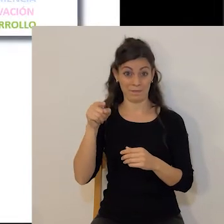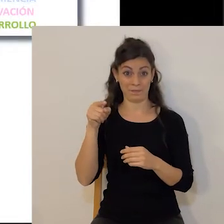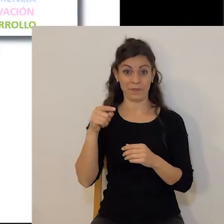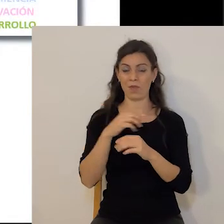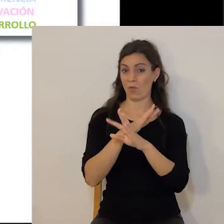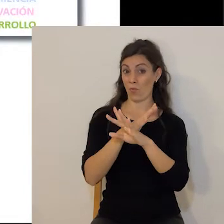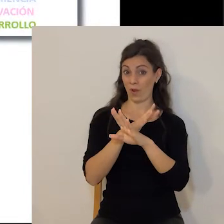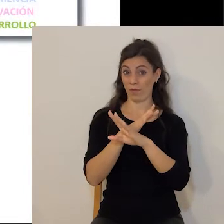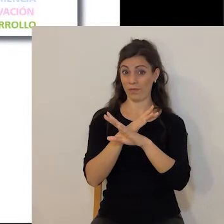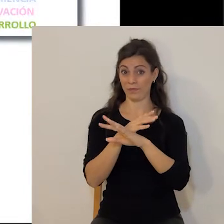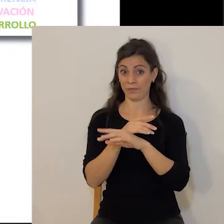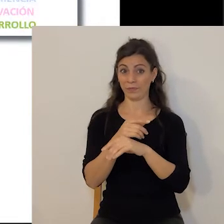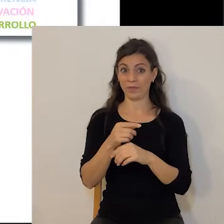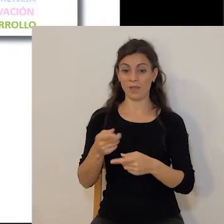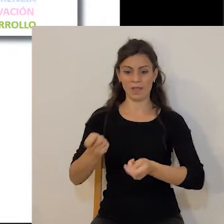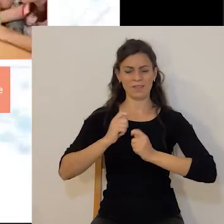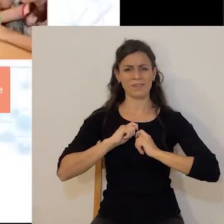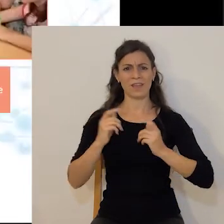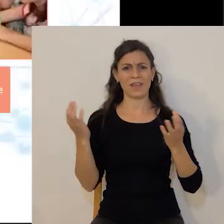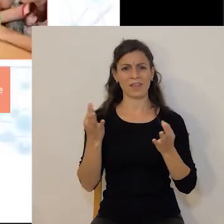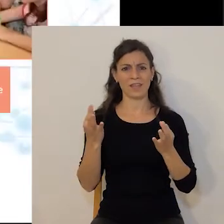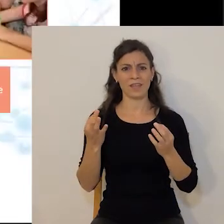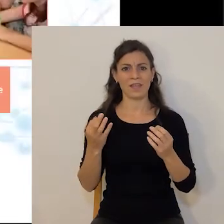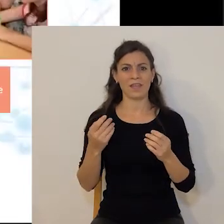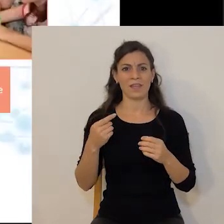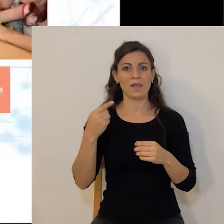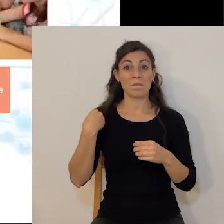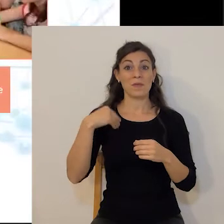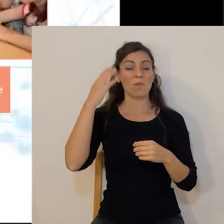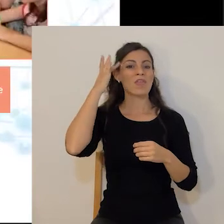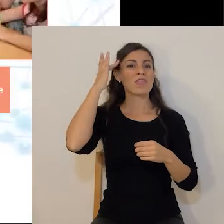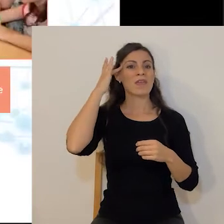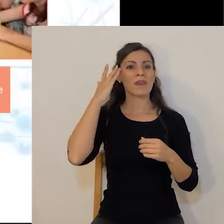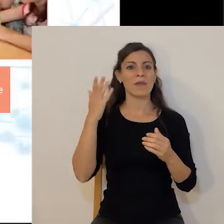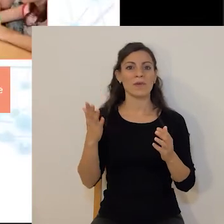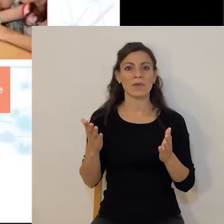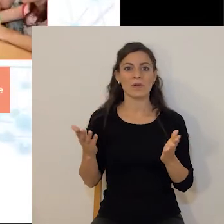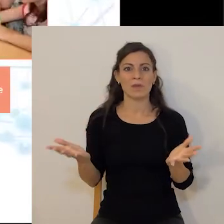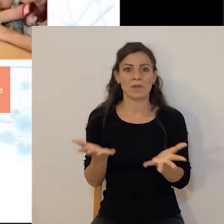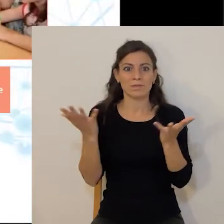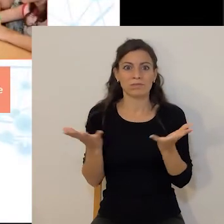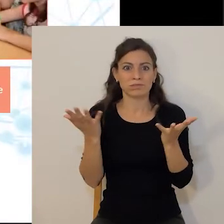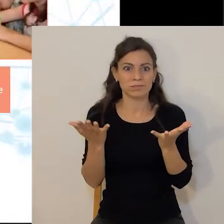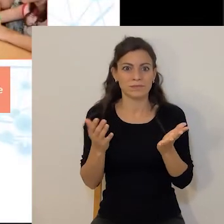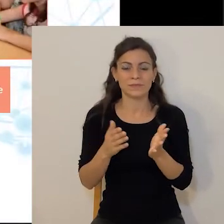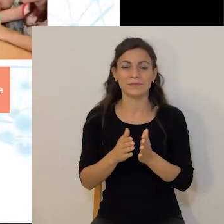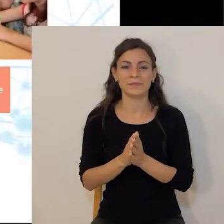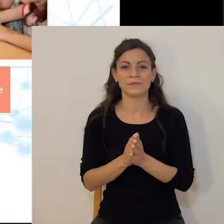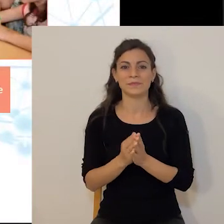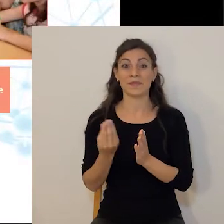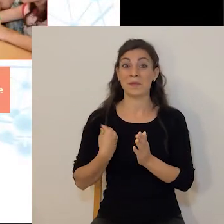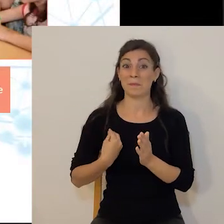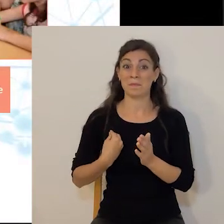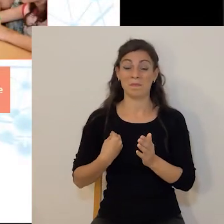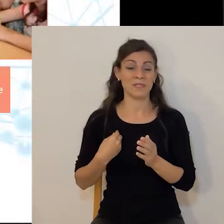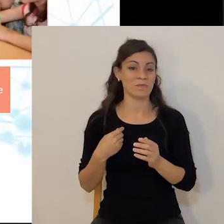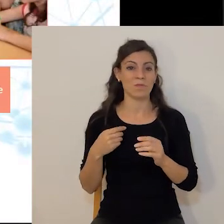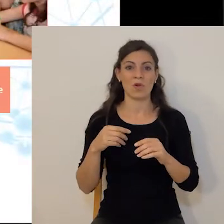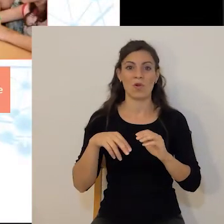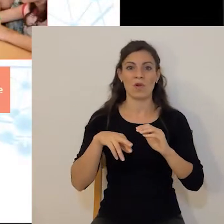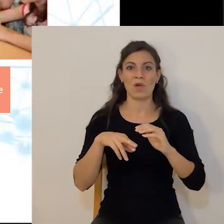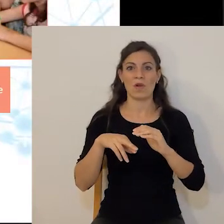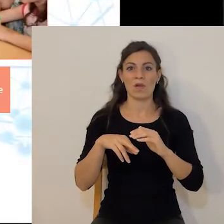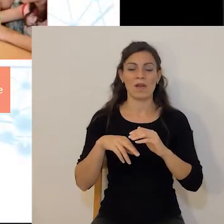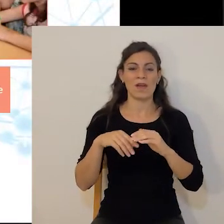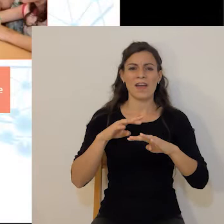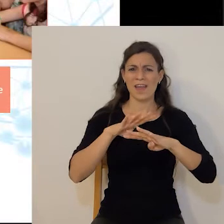del juego permite desarrollar y estimular el cerebro, se generan sinapsis, se fomentan nuevas